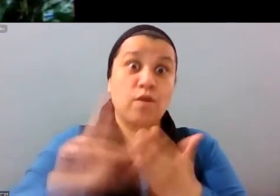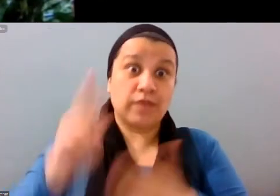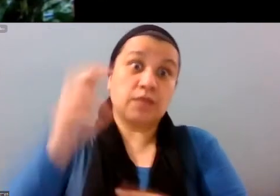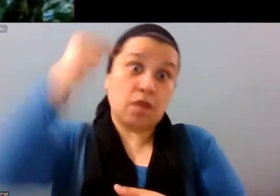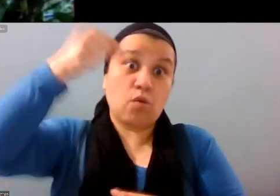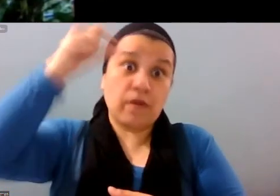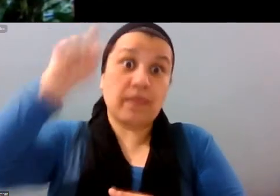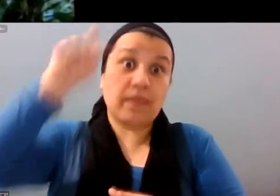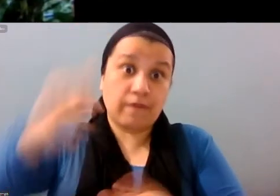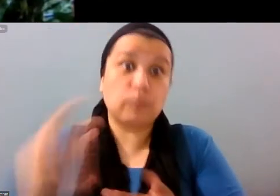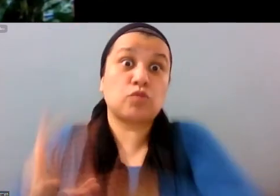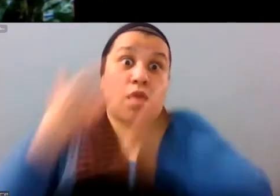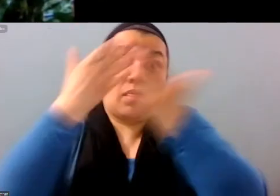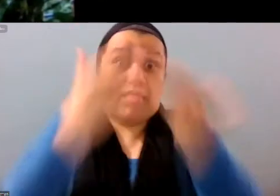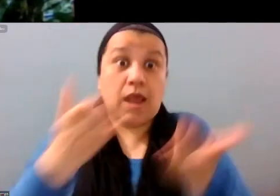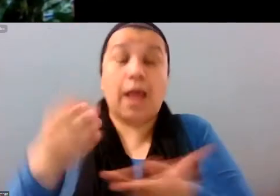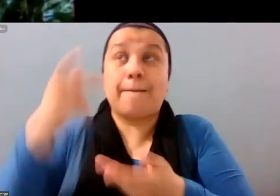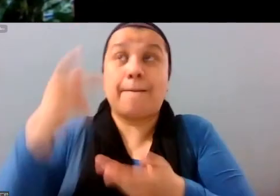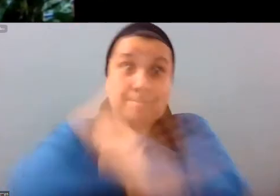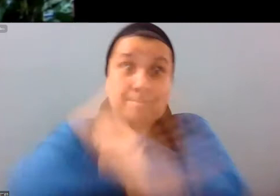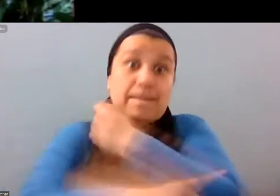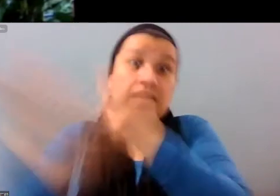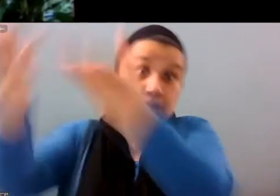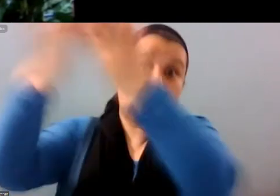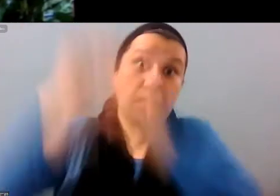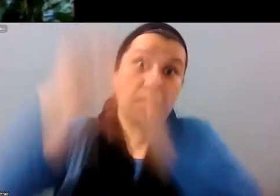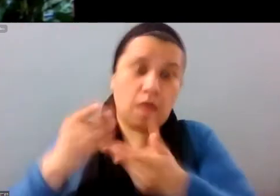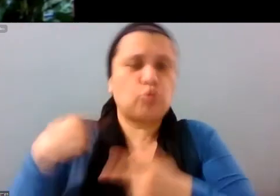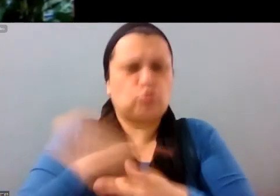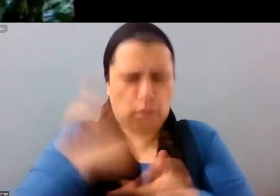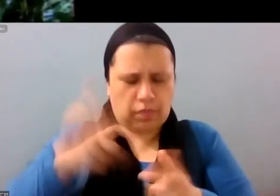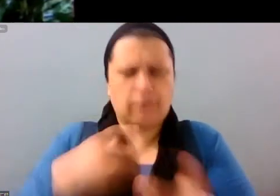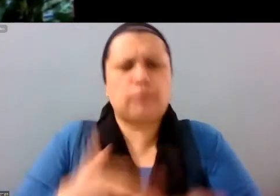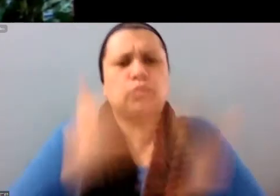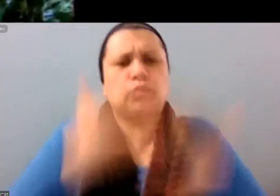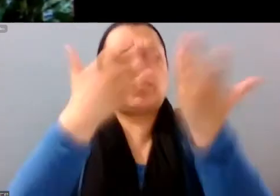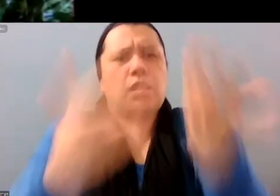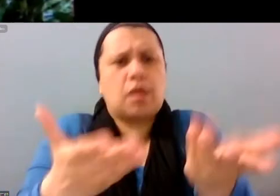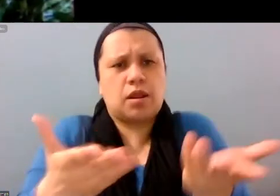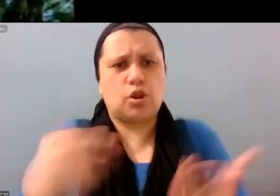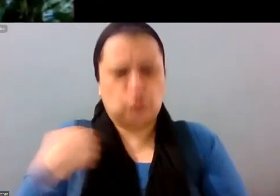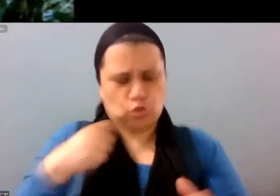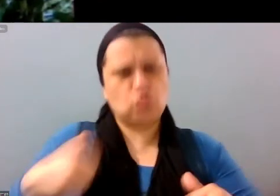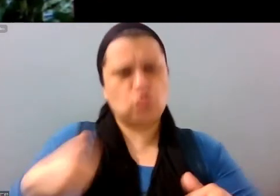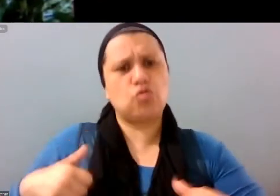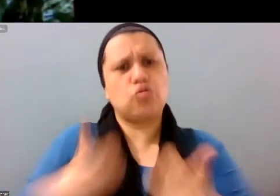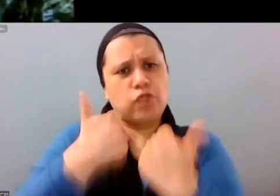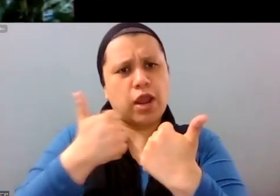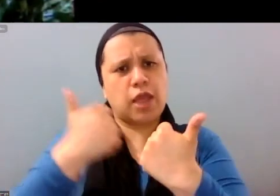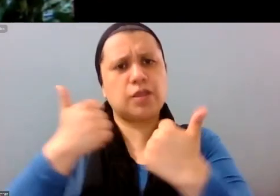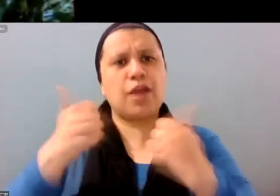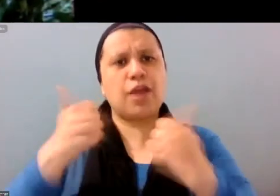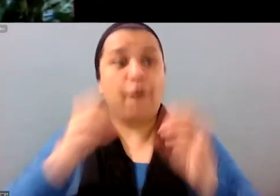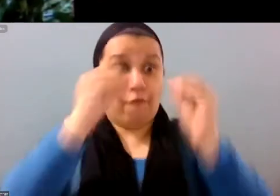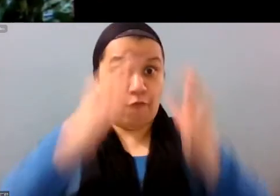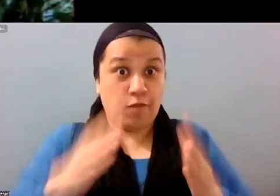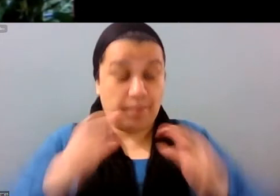lo que el país ha invertido a nosotros como retos de escuela de educación formadora de formadores y en un momento